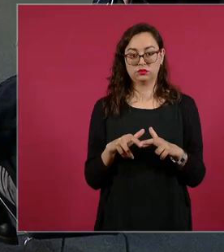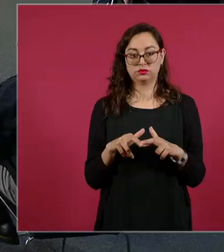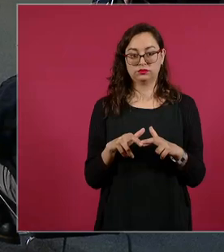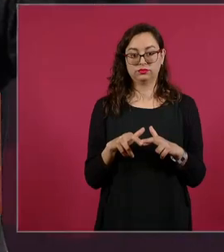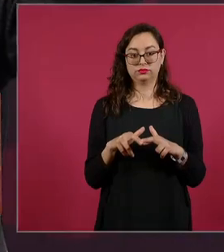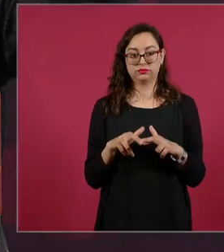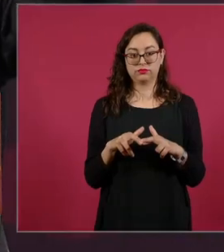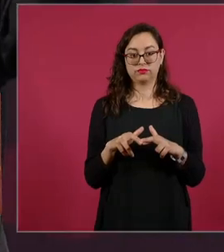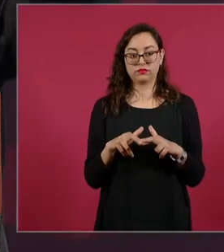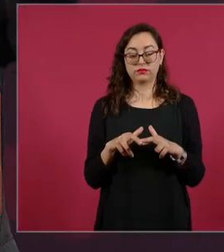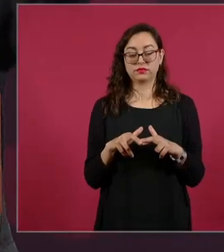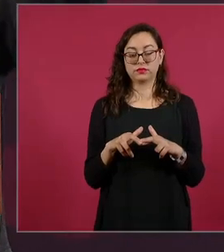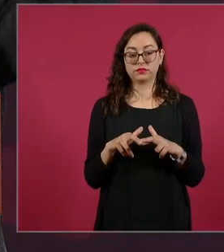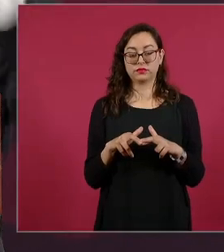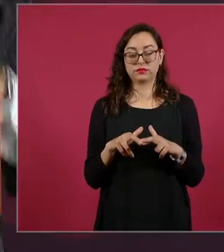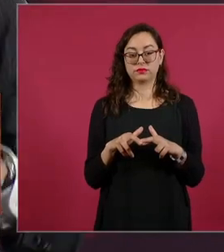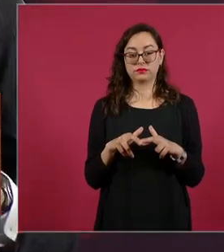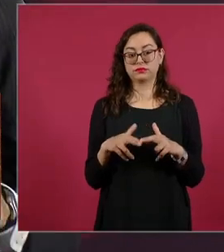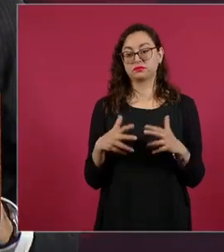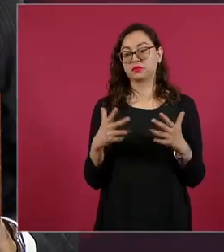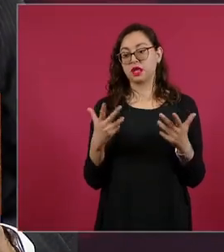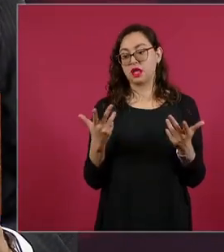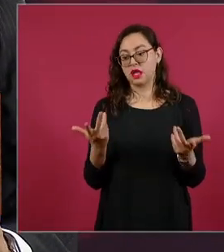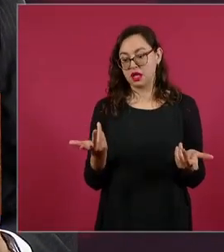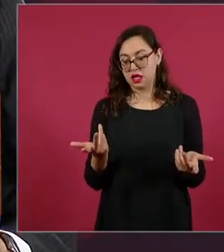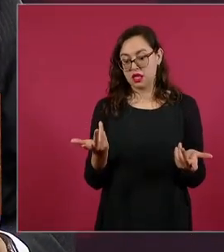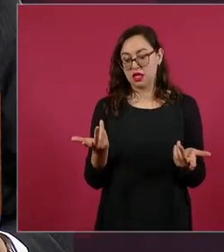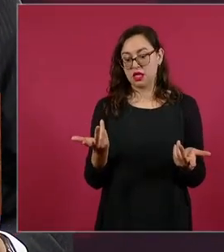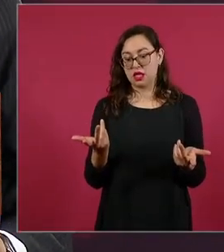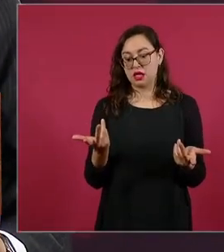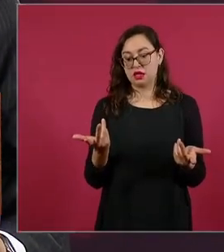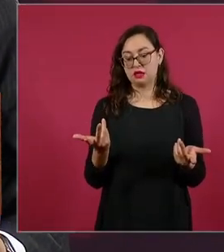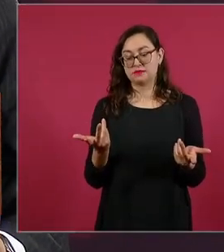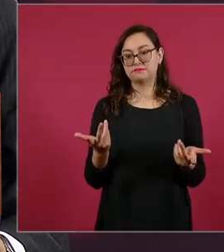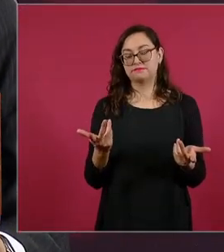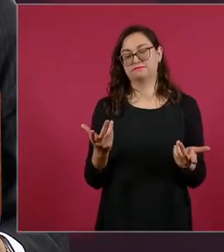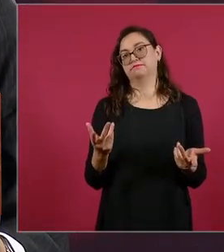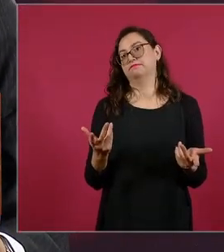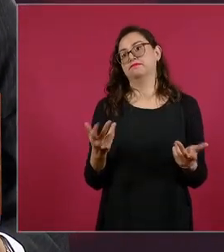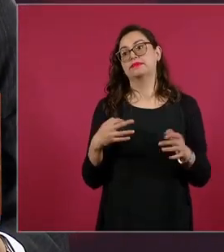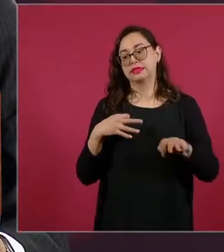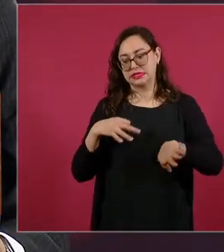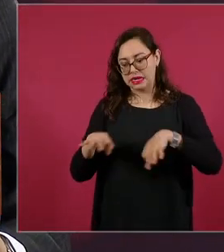trabajan y viven en la montaña de Guerrer